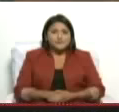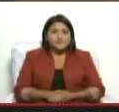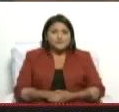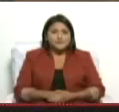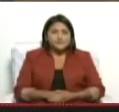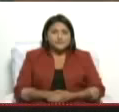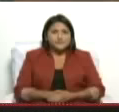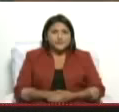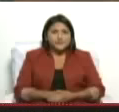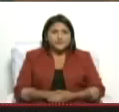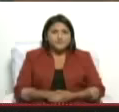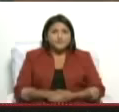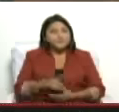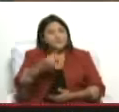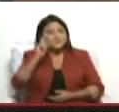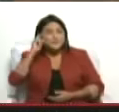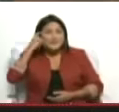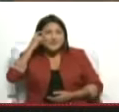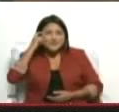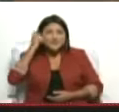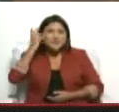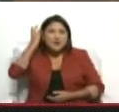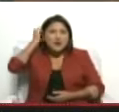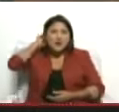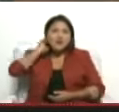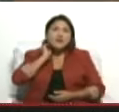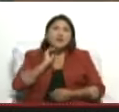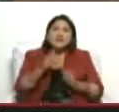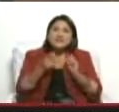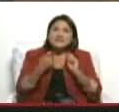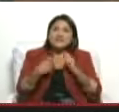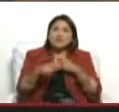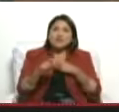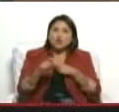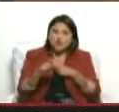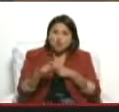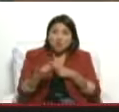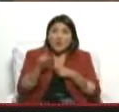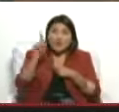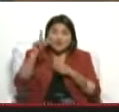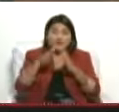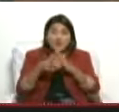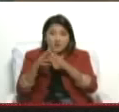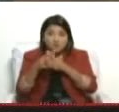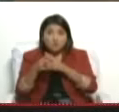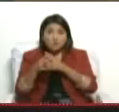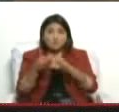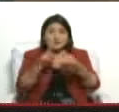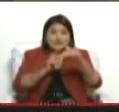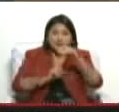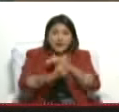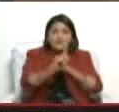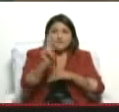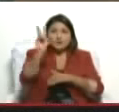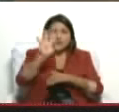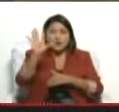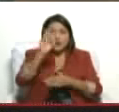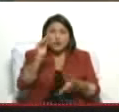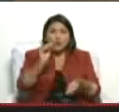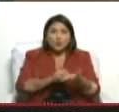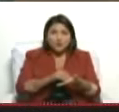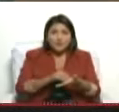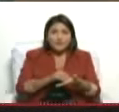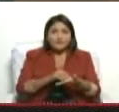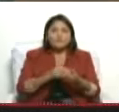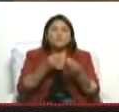totalmente demencial intentó desde Estados Unidos Ingresar a territorio venezolano para